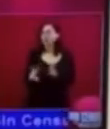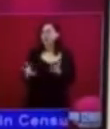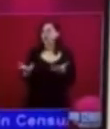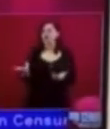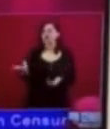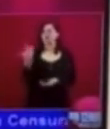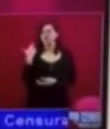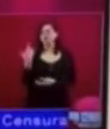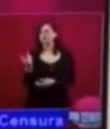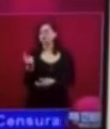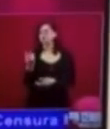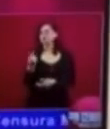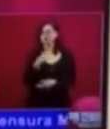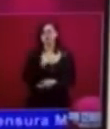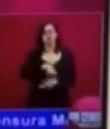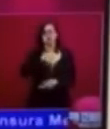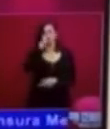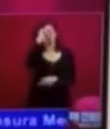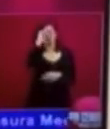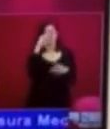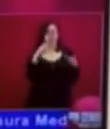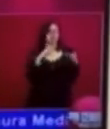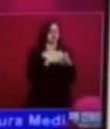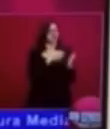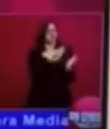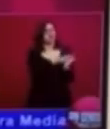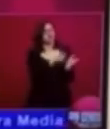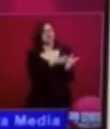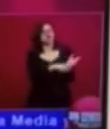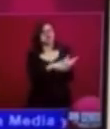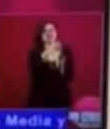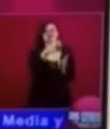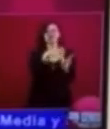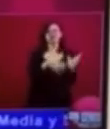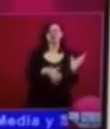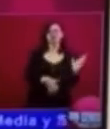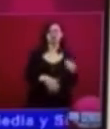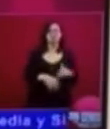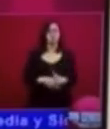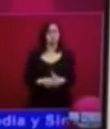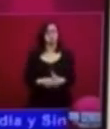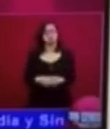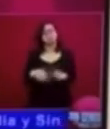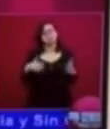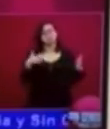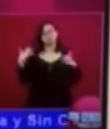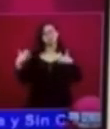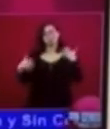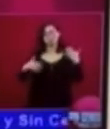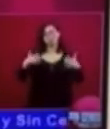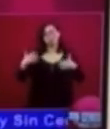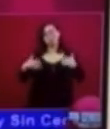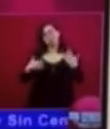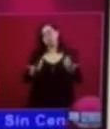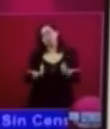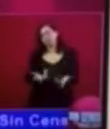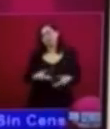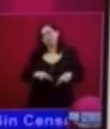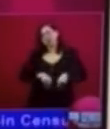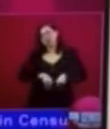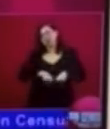desaparecer, unos tapándose con otros, unos solidarizándose con otros y así sucesivamente. ¿Dónde